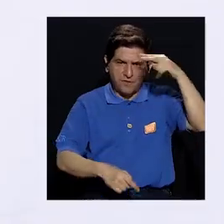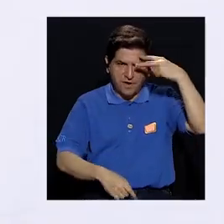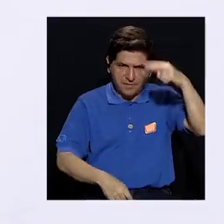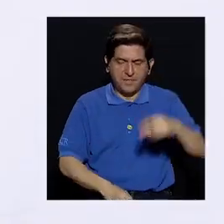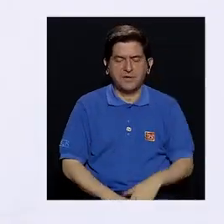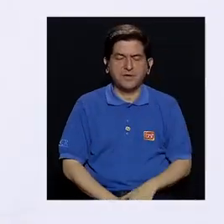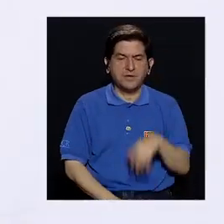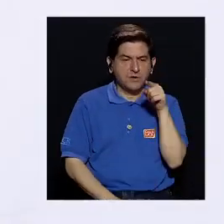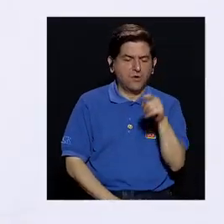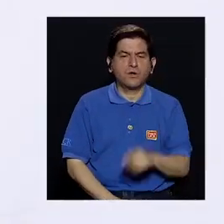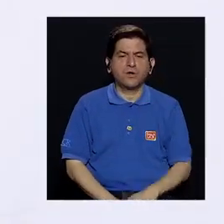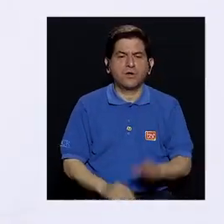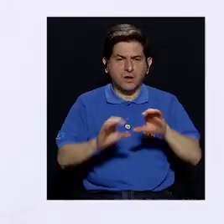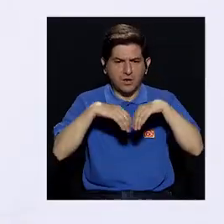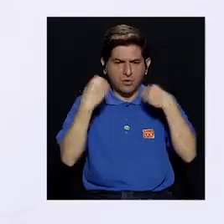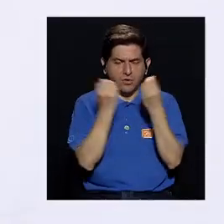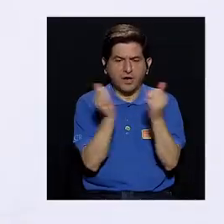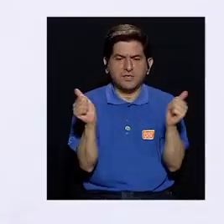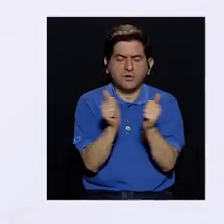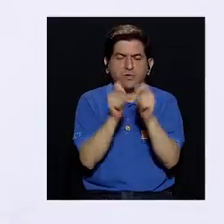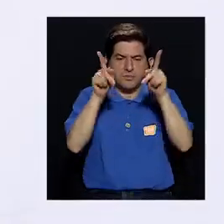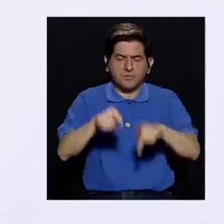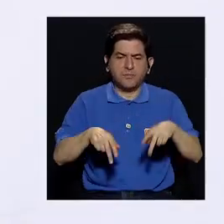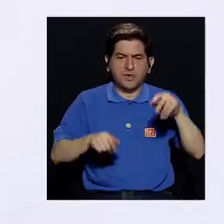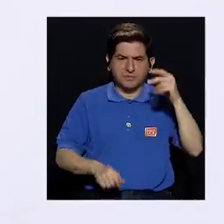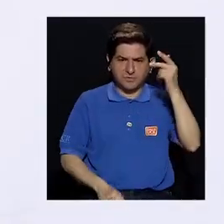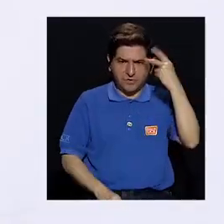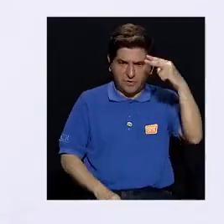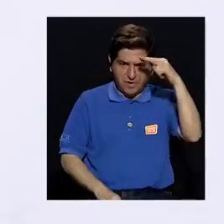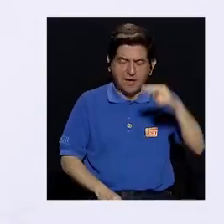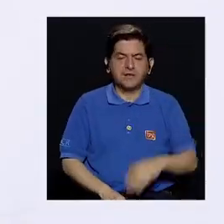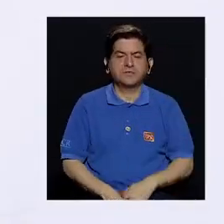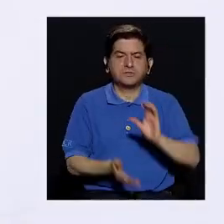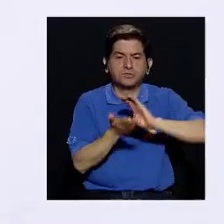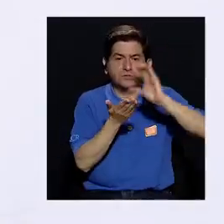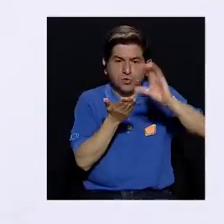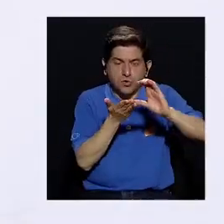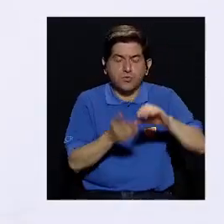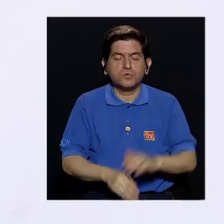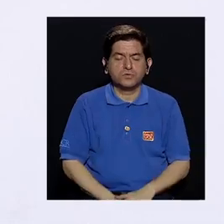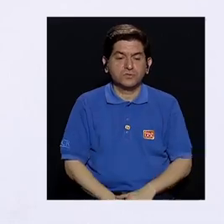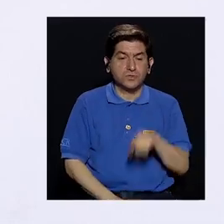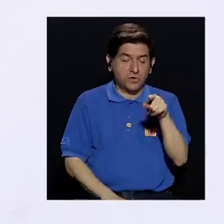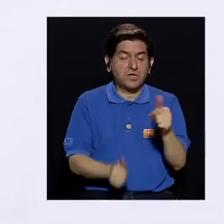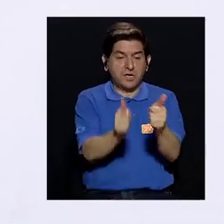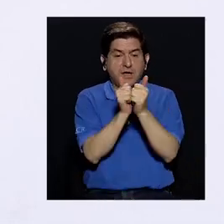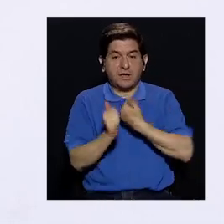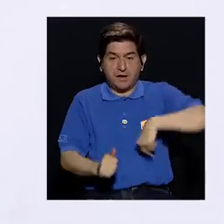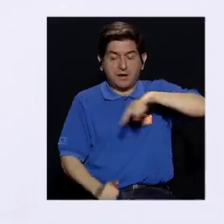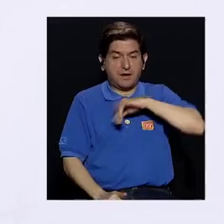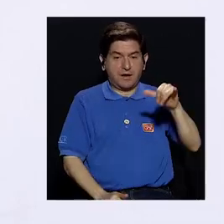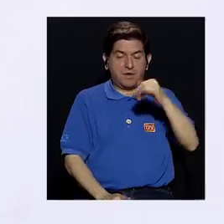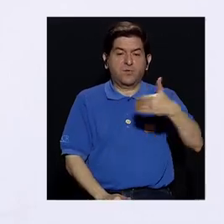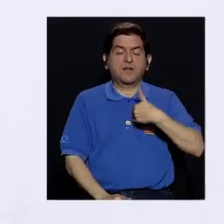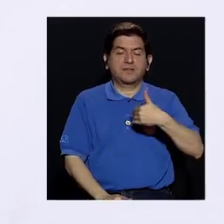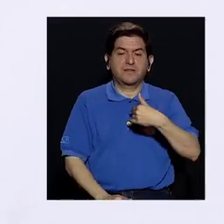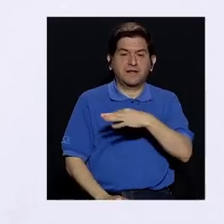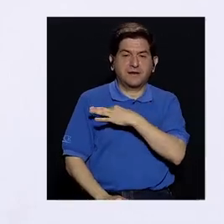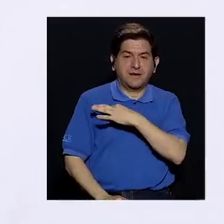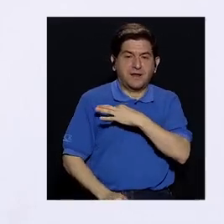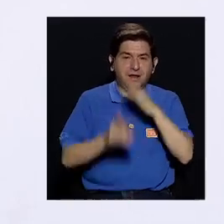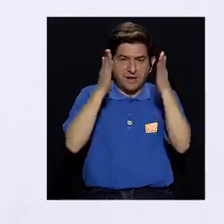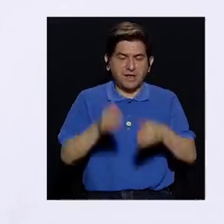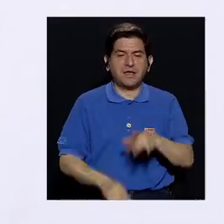un poco tiempo organizando junto con los de méxico un curso muy bonito para profesores del pp y él nos acompaña cada vez y lo mismo hemos tenido